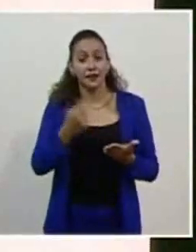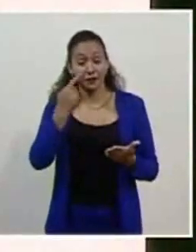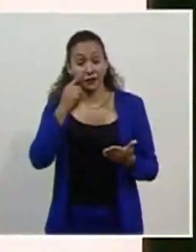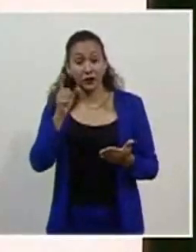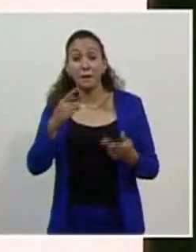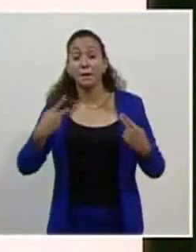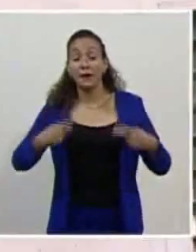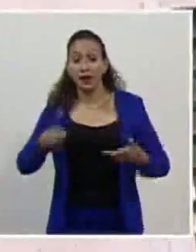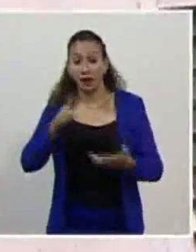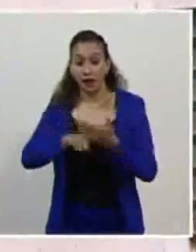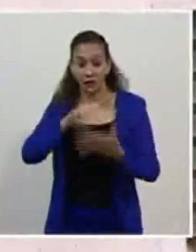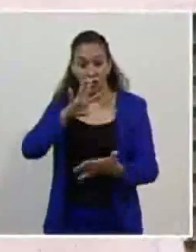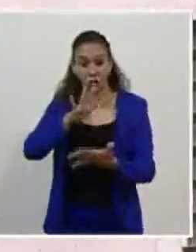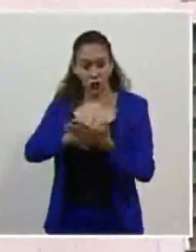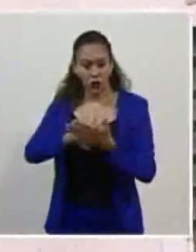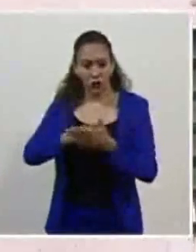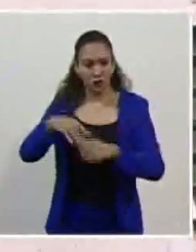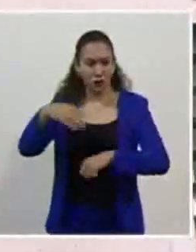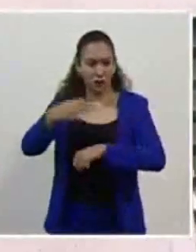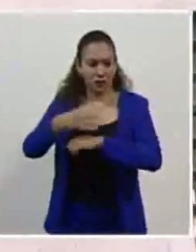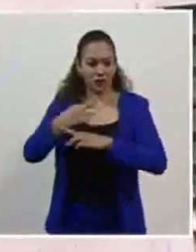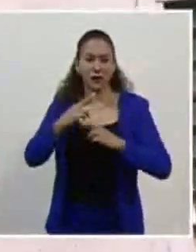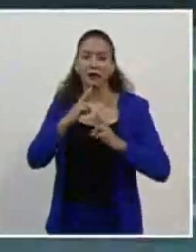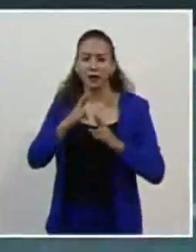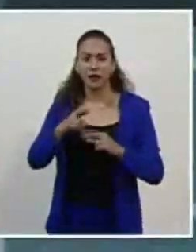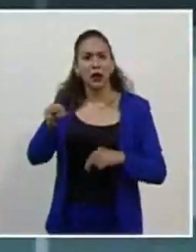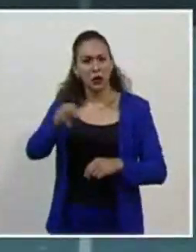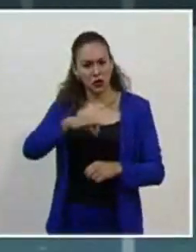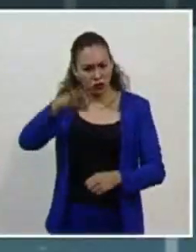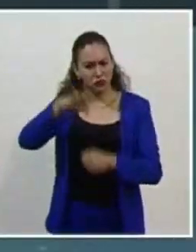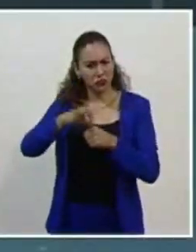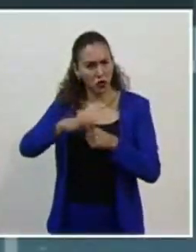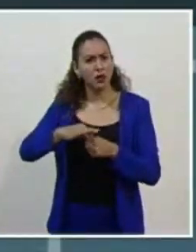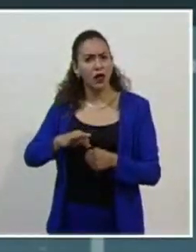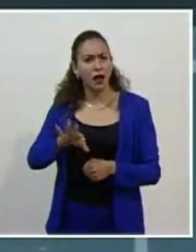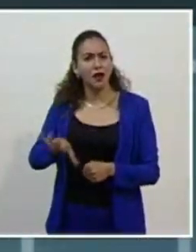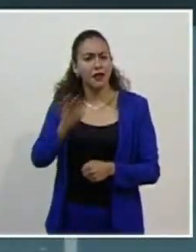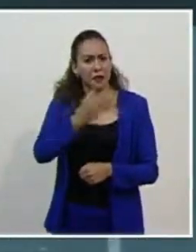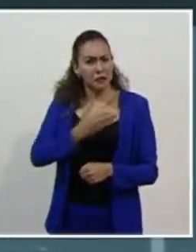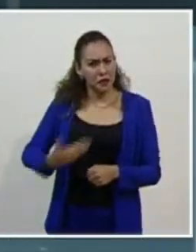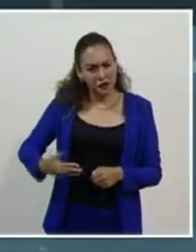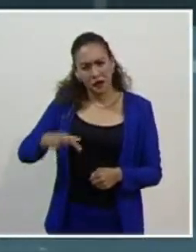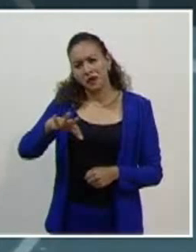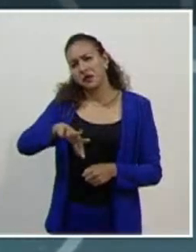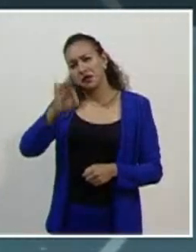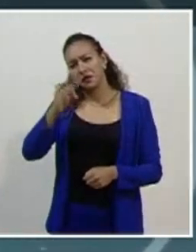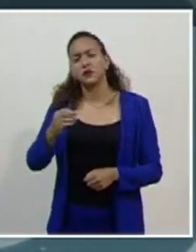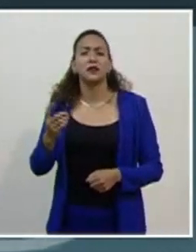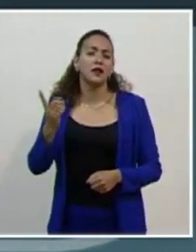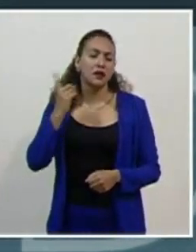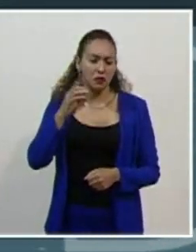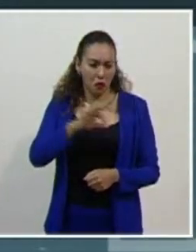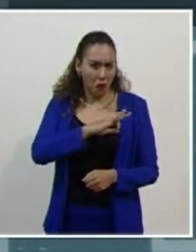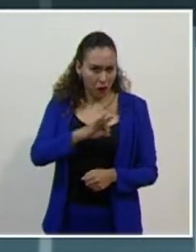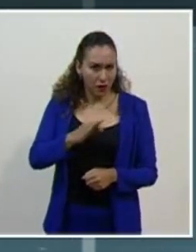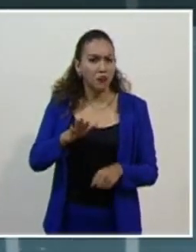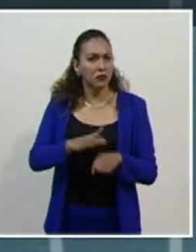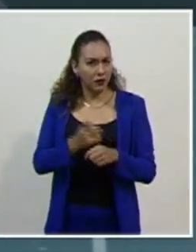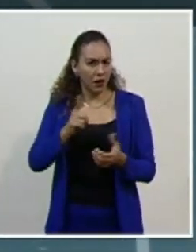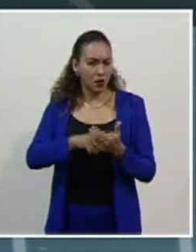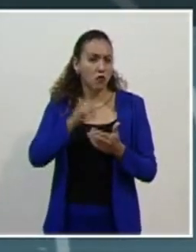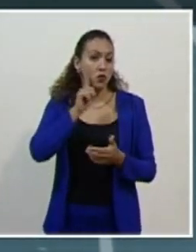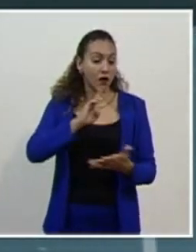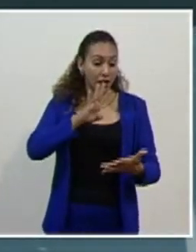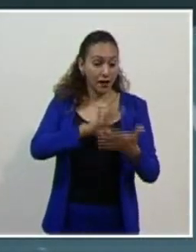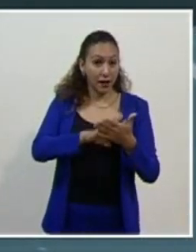prisión preventiva tienen derecho a votar con base en el principio de presunción de inocencia, en las elecciones federales pasadas, las mujeres